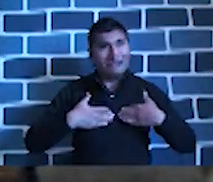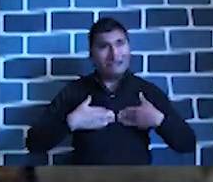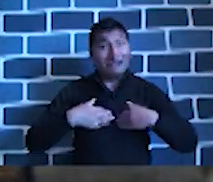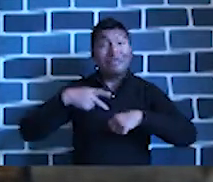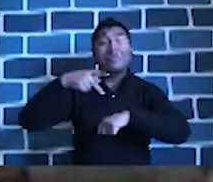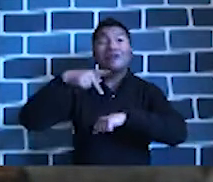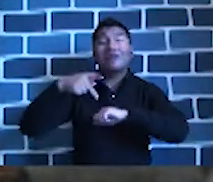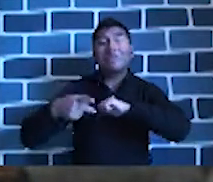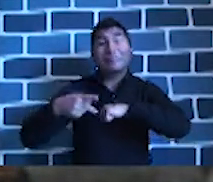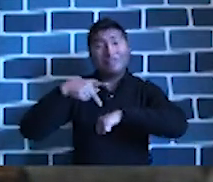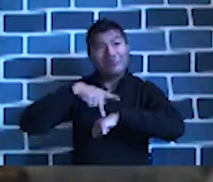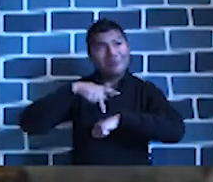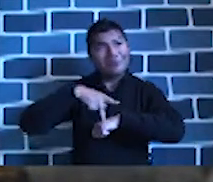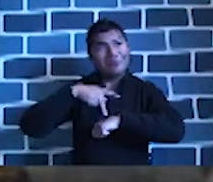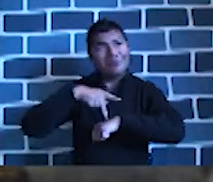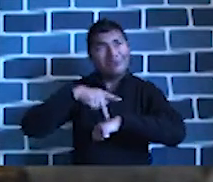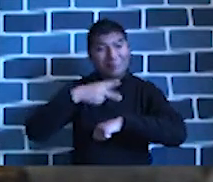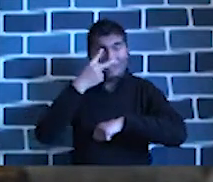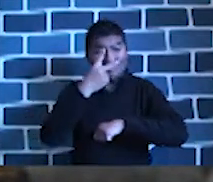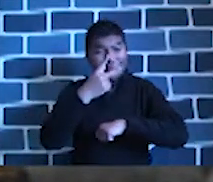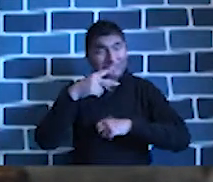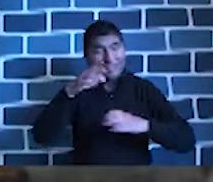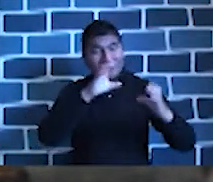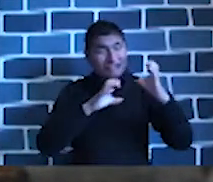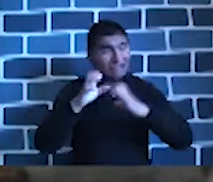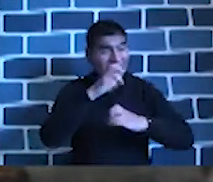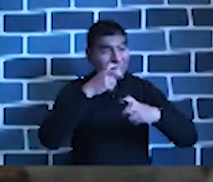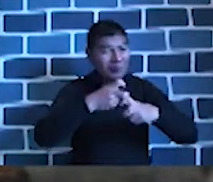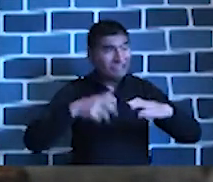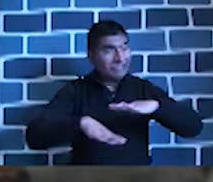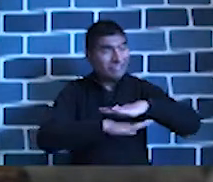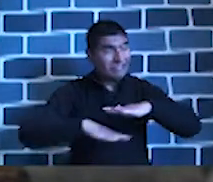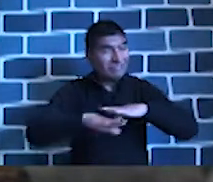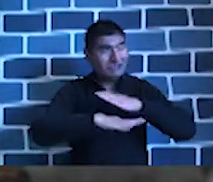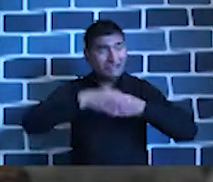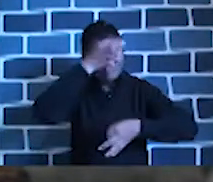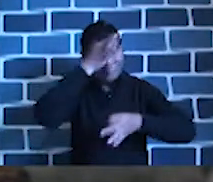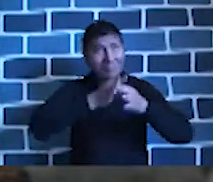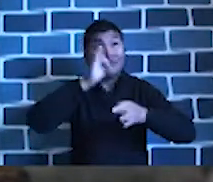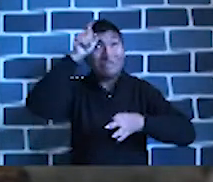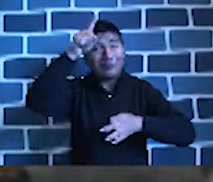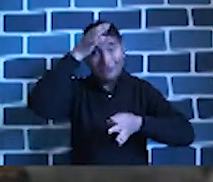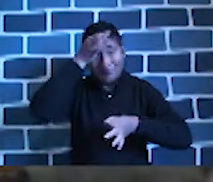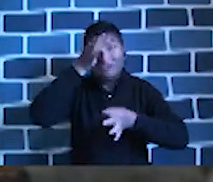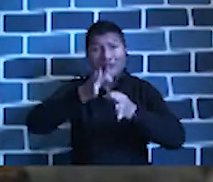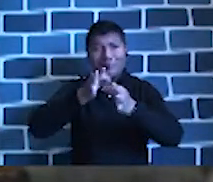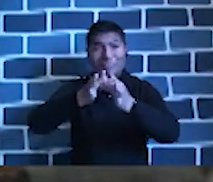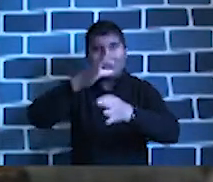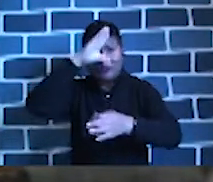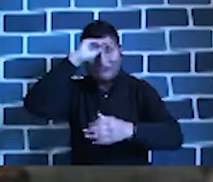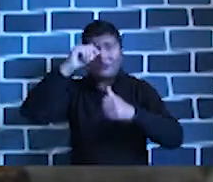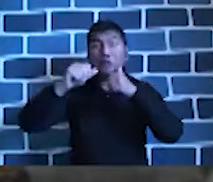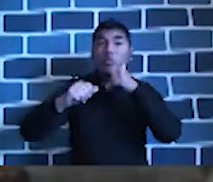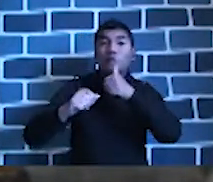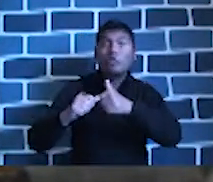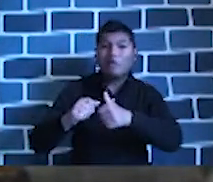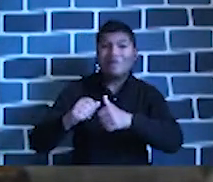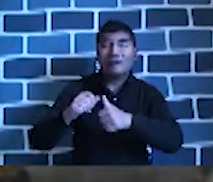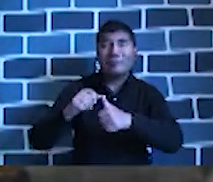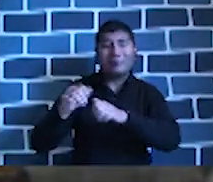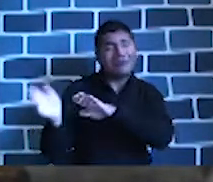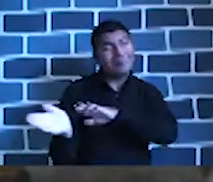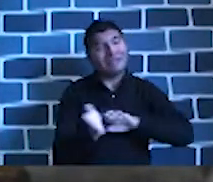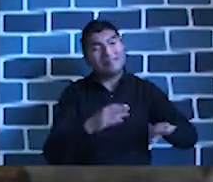Pedro debemos descubrir la roca, los cimientos de la fe. Es el Dios fiel al hombre, más allá de